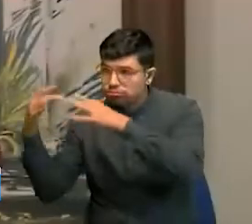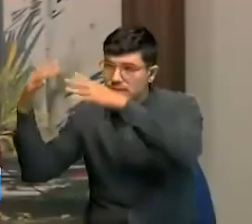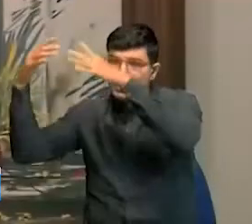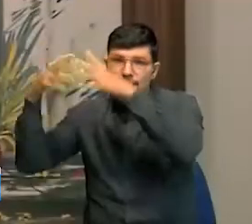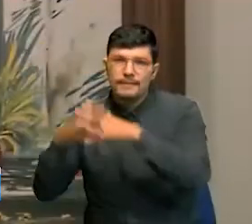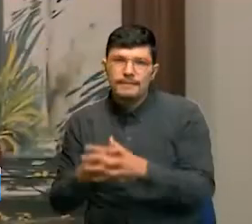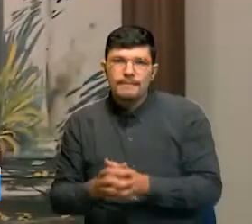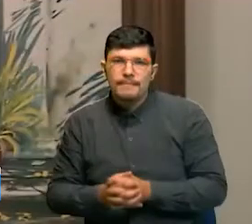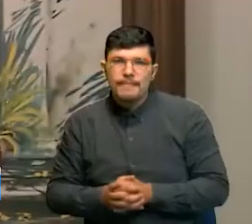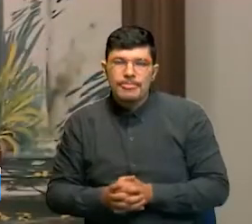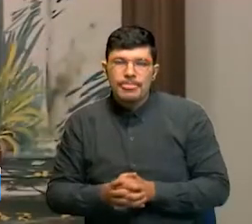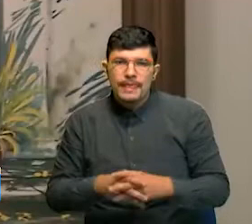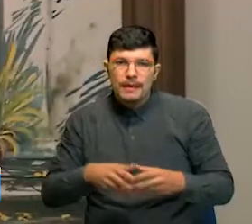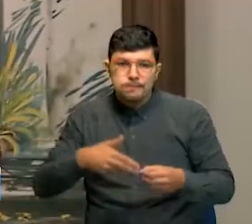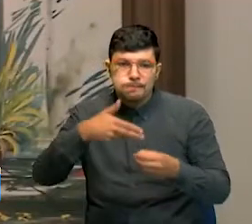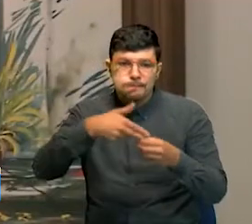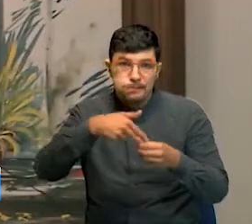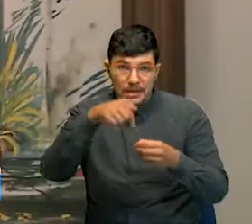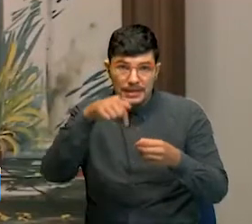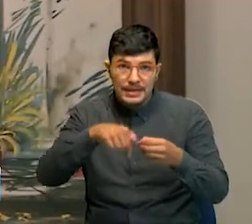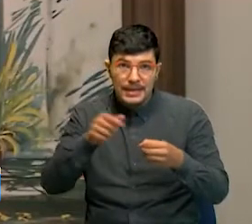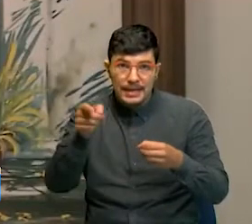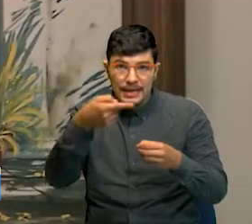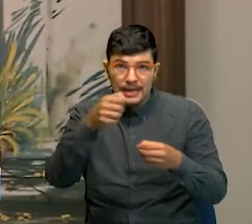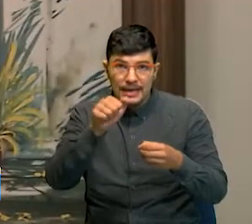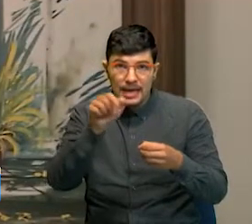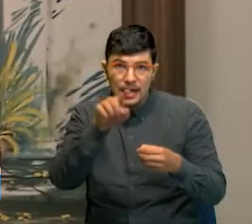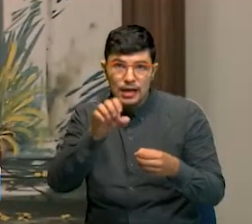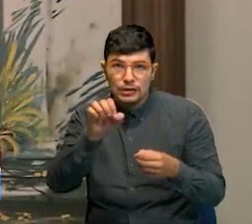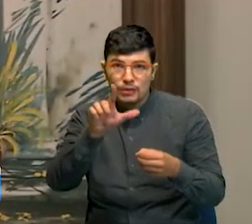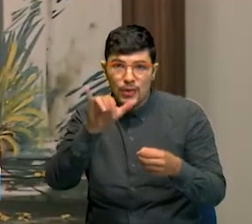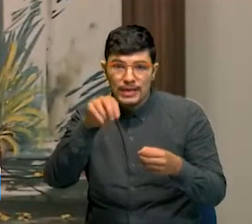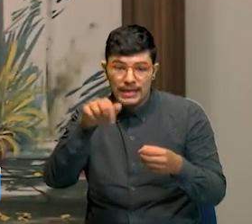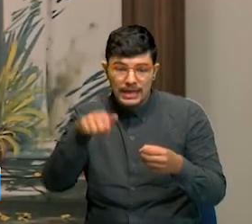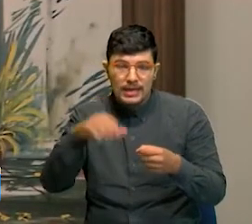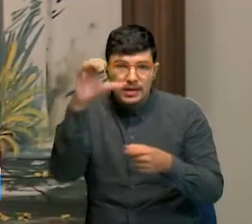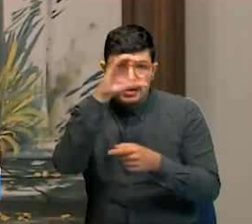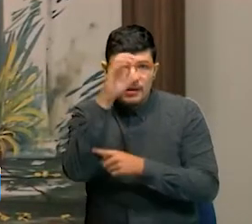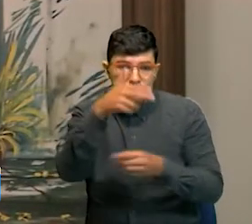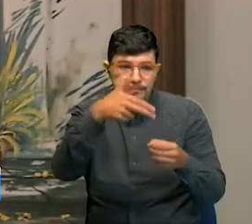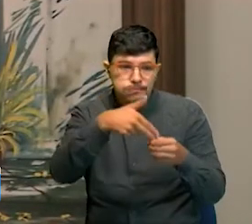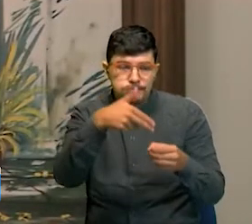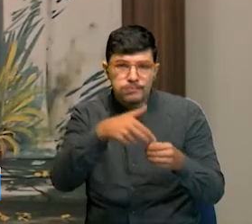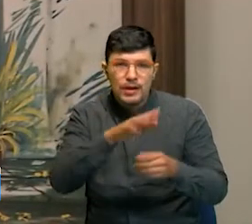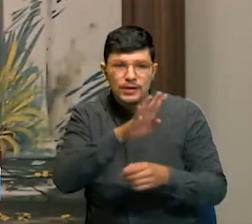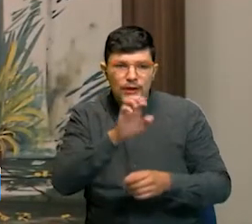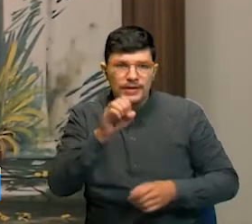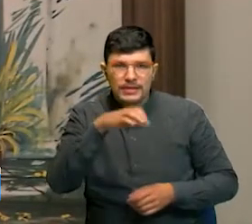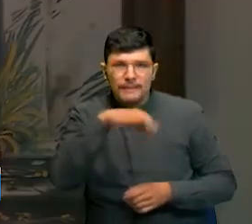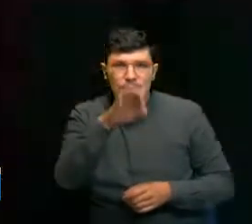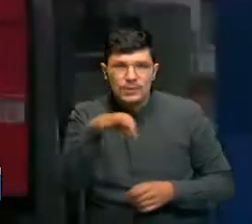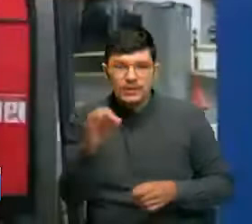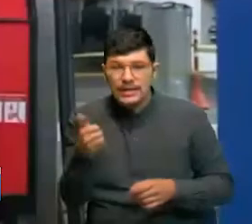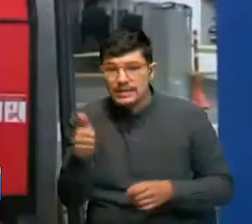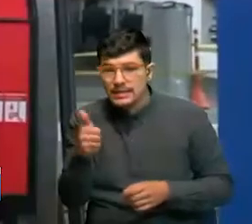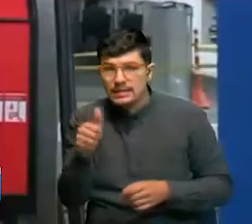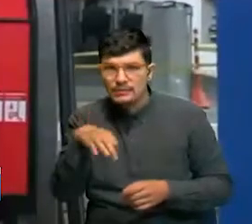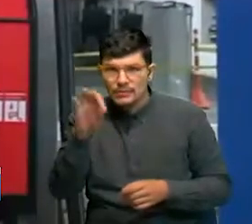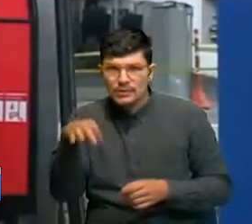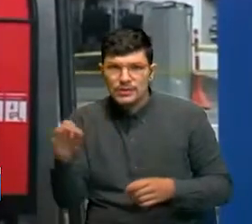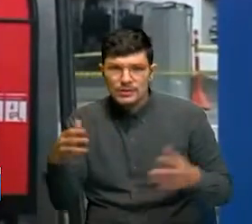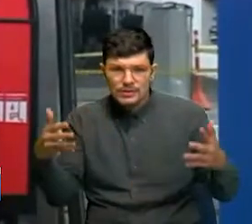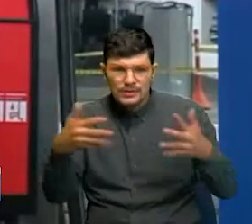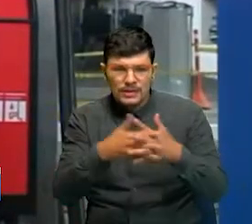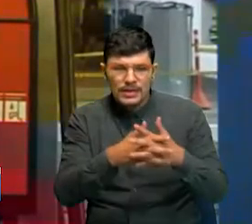La gasolina en Colombia en este momento está compuesta por hidrocarburo líquido al 90% y el 10% mezcla de